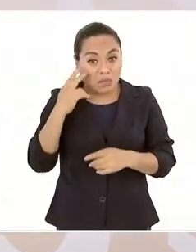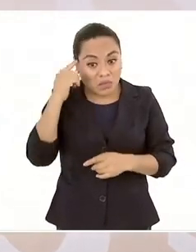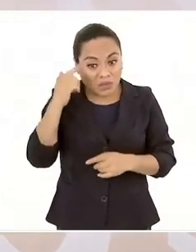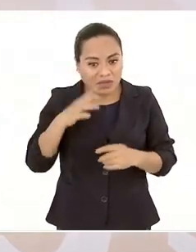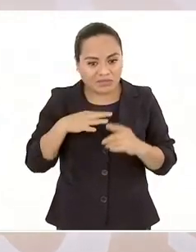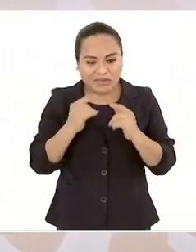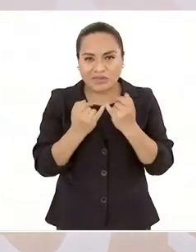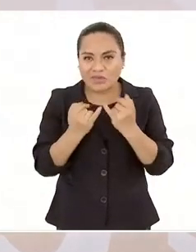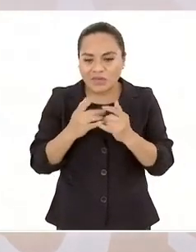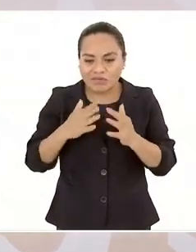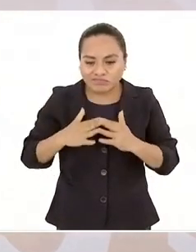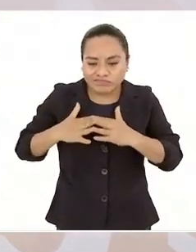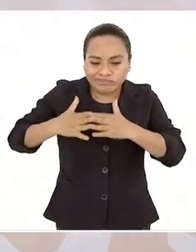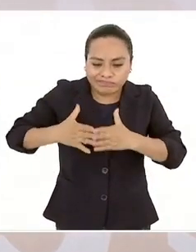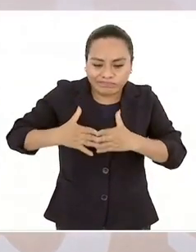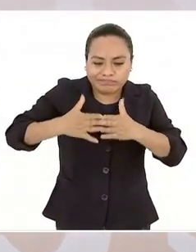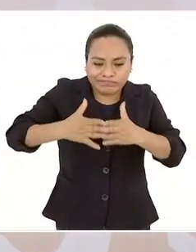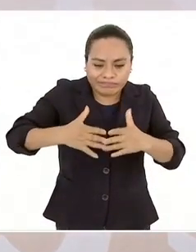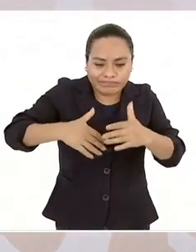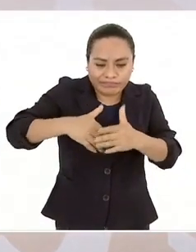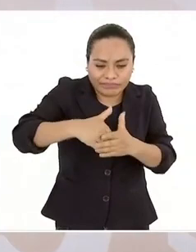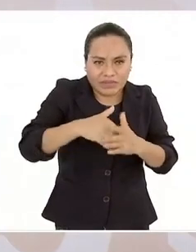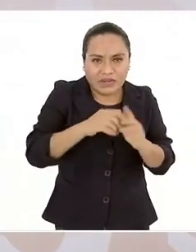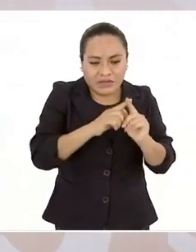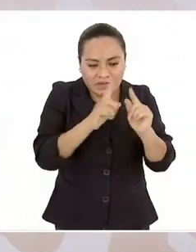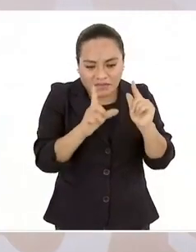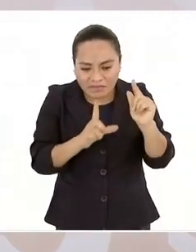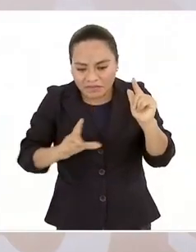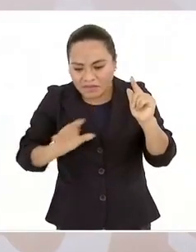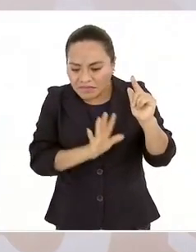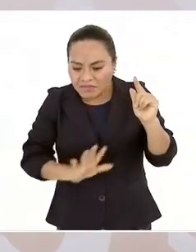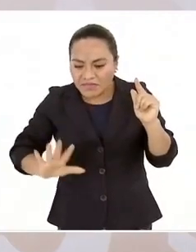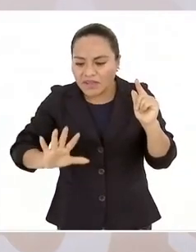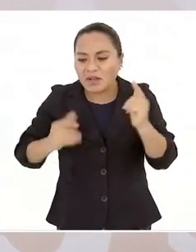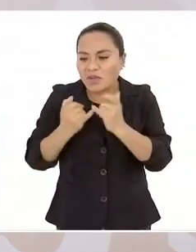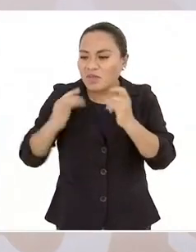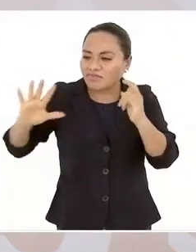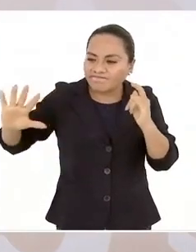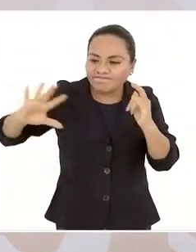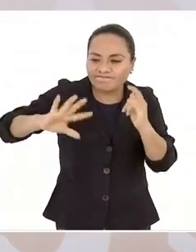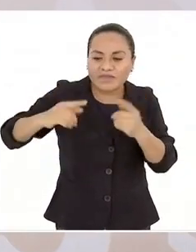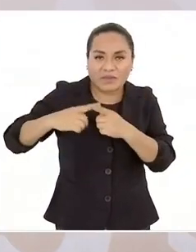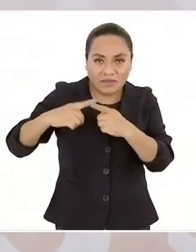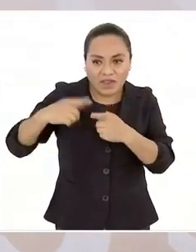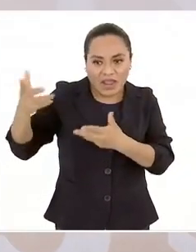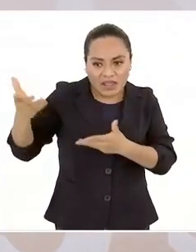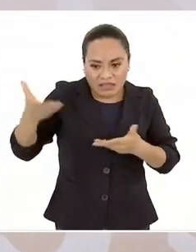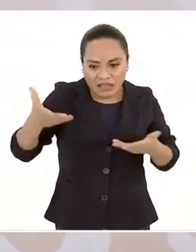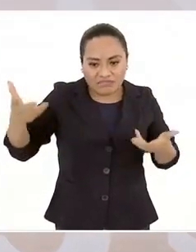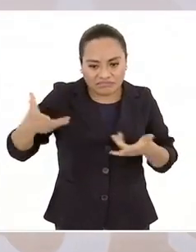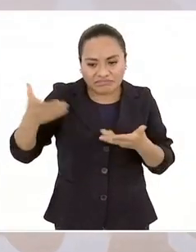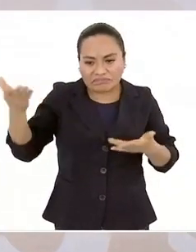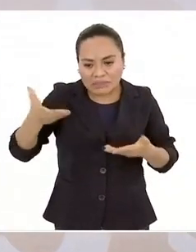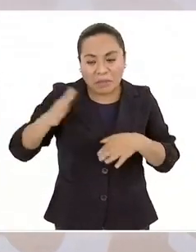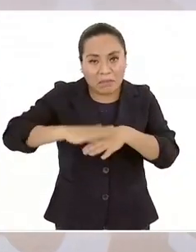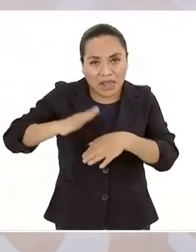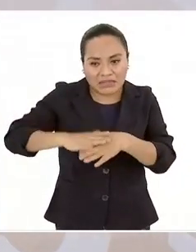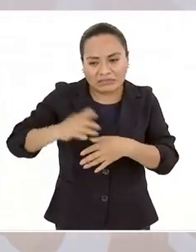puertos del Golfo, del Atlántico. Muchos más contenedores entran.